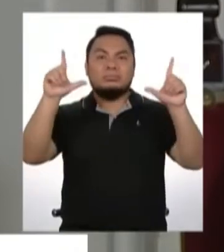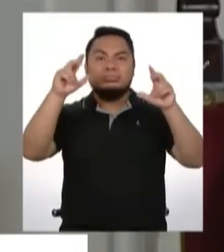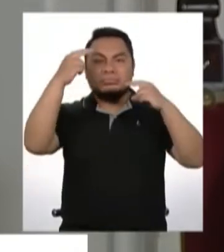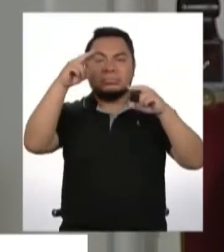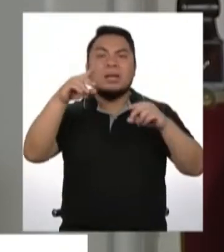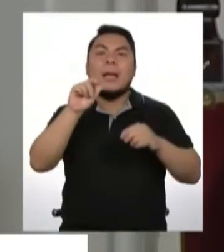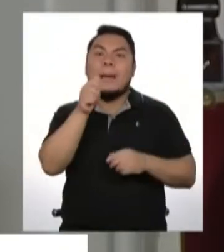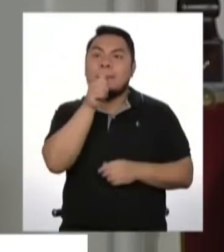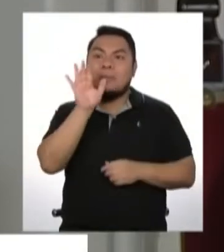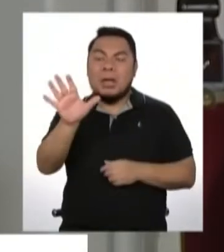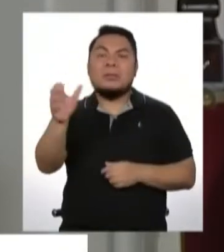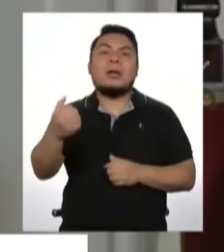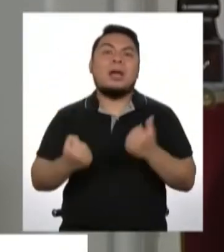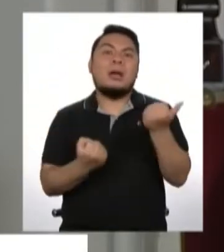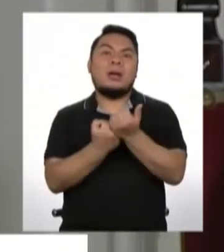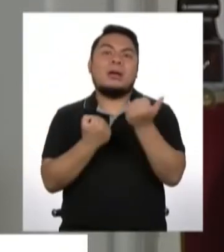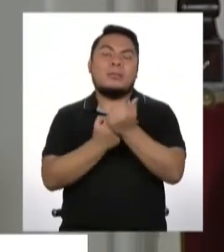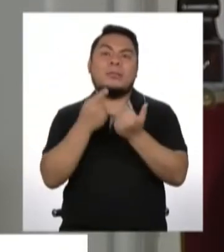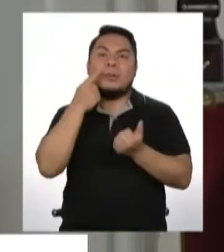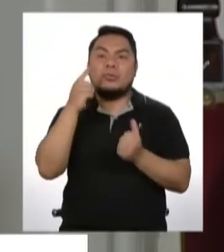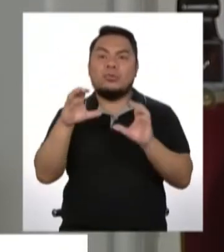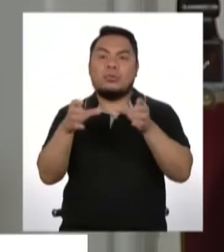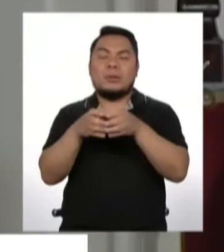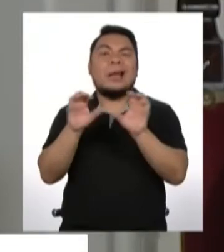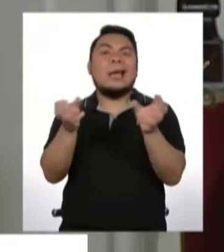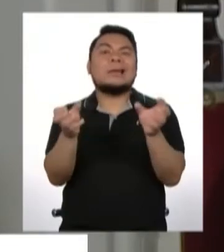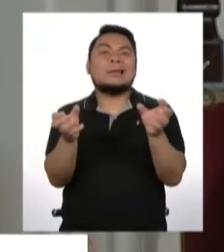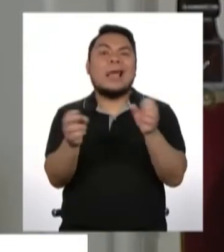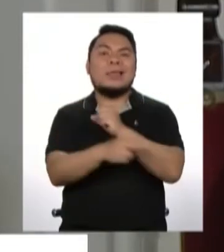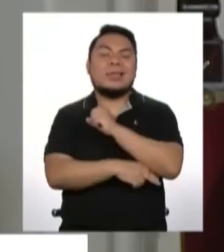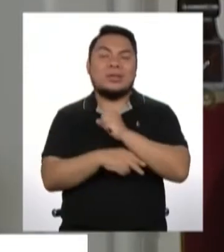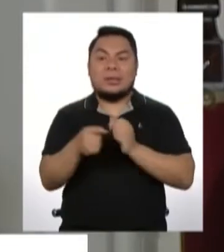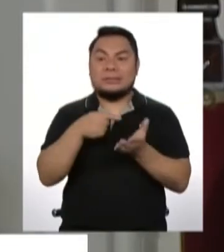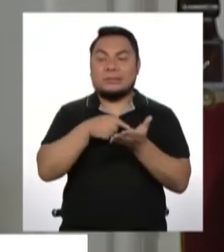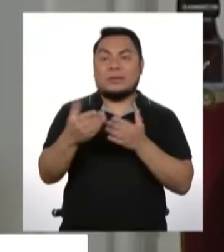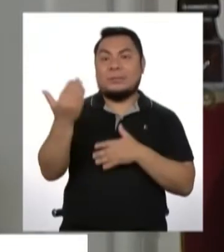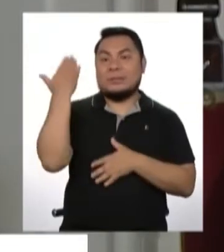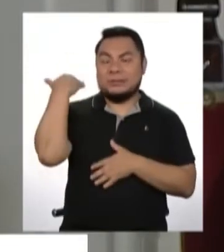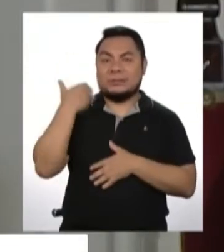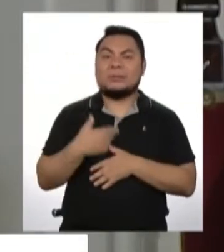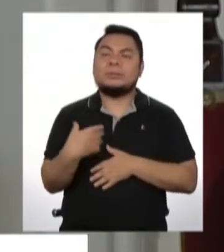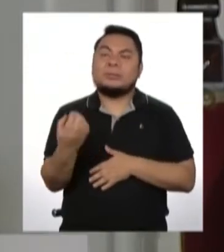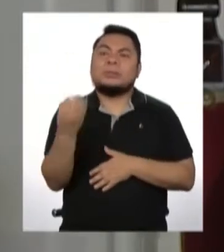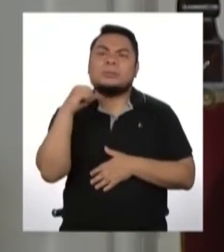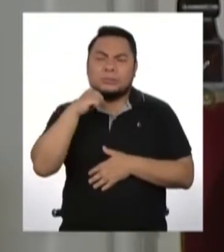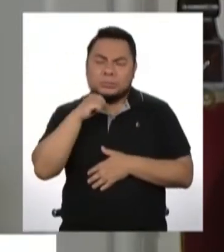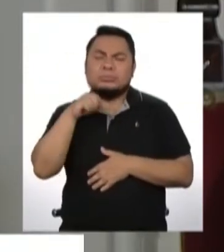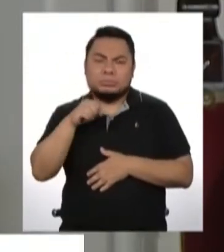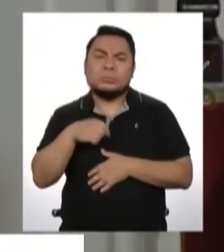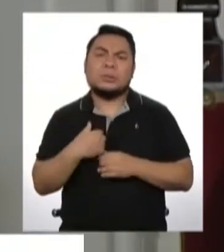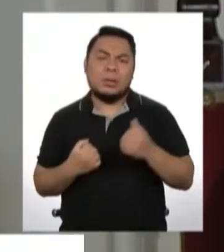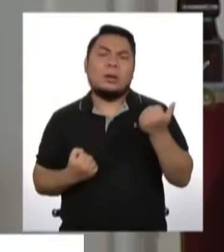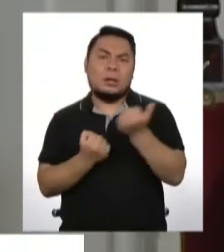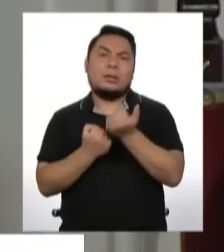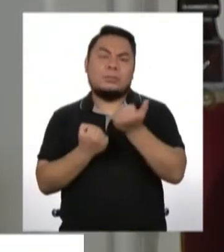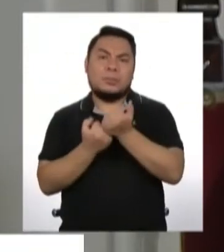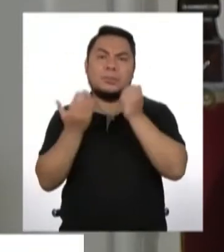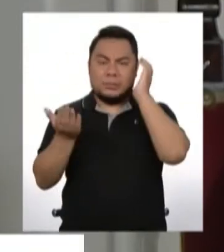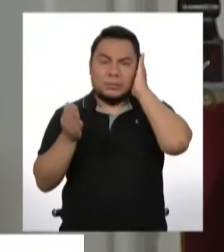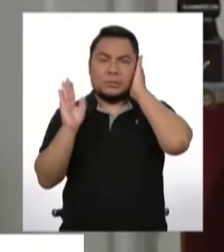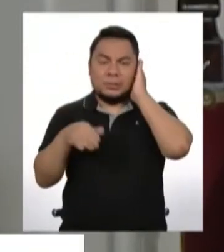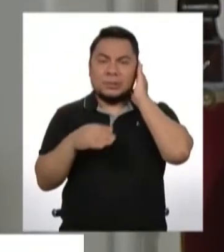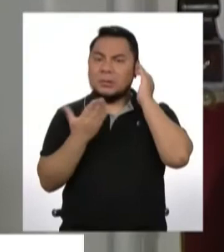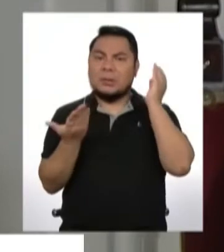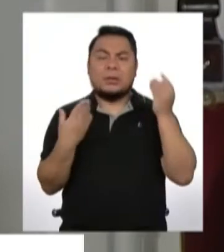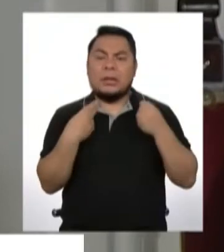Hemos tenido ya el apoyo del Comité de Radios, que la semana pasada nos manifestó su intención de colaborar